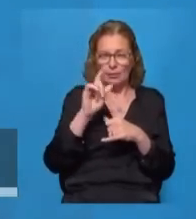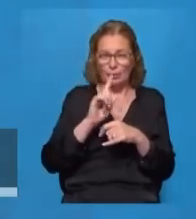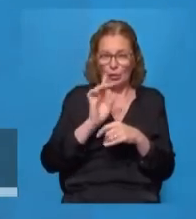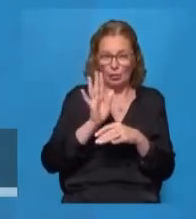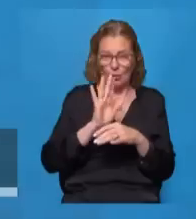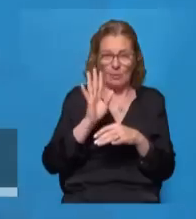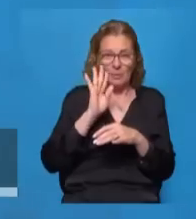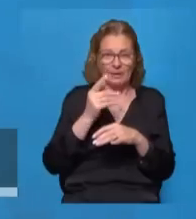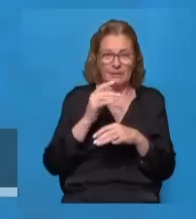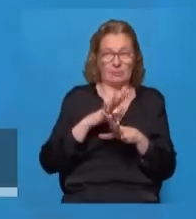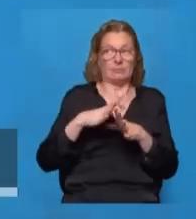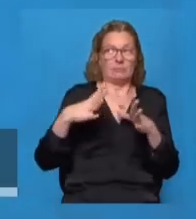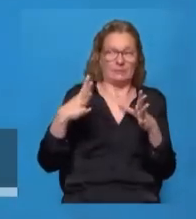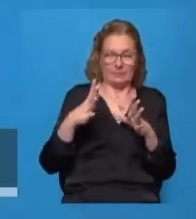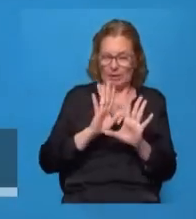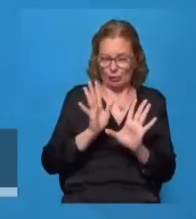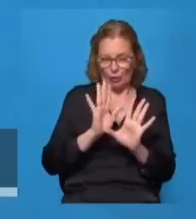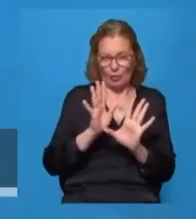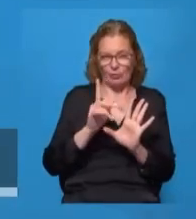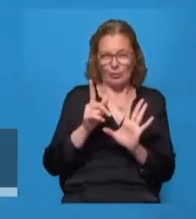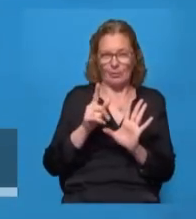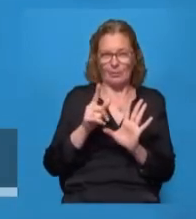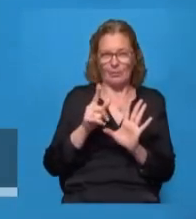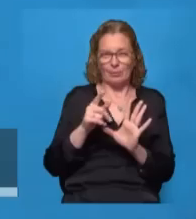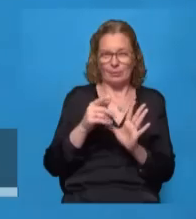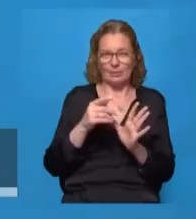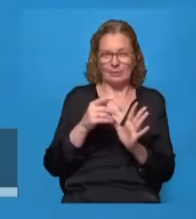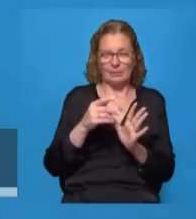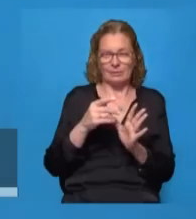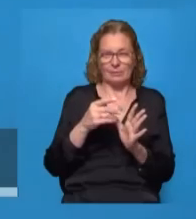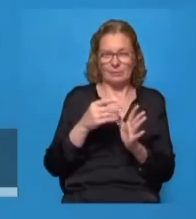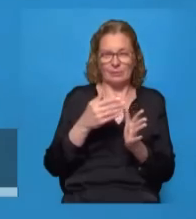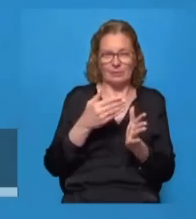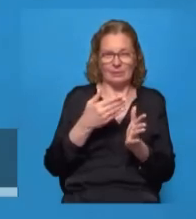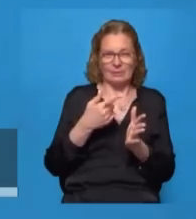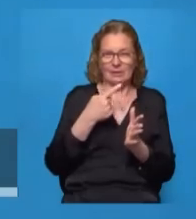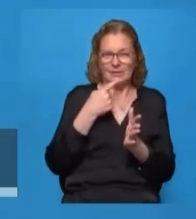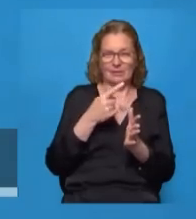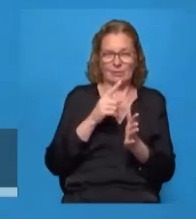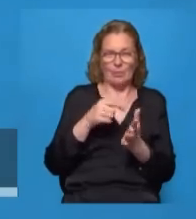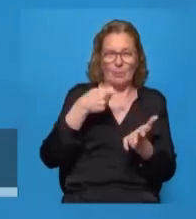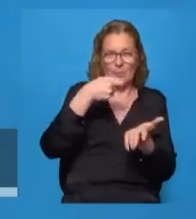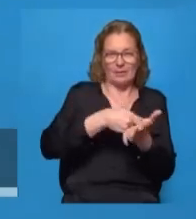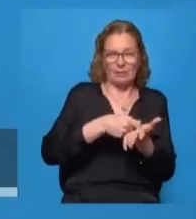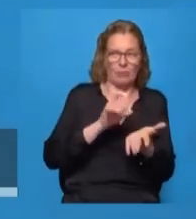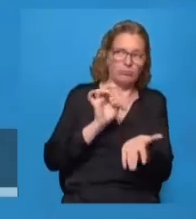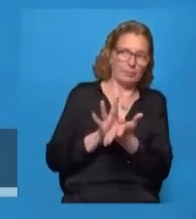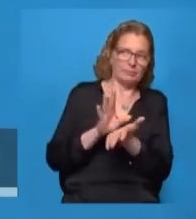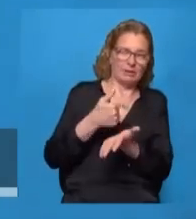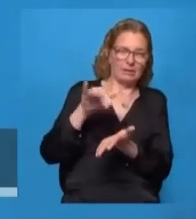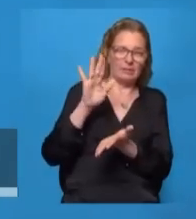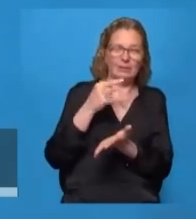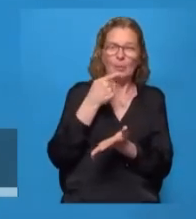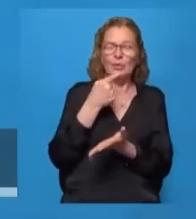no me parece que se está exagerando la cosa nosotros no estamos corriendo a la inversión extranjera ni diciendo que la inversión extranjera hay que echarla